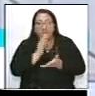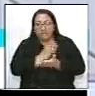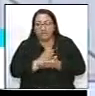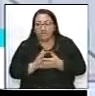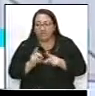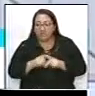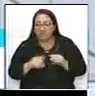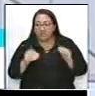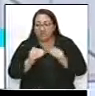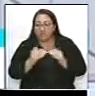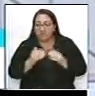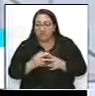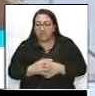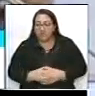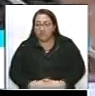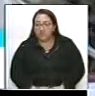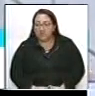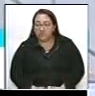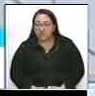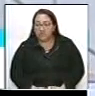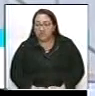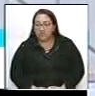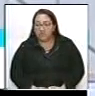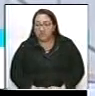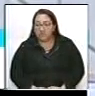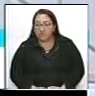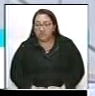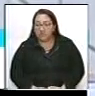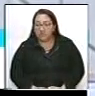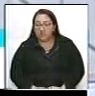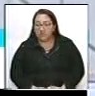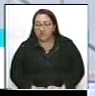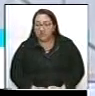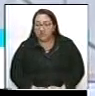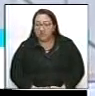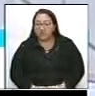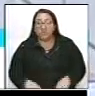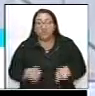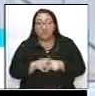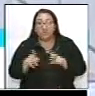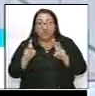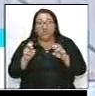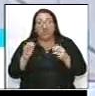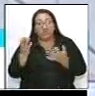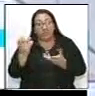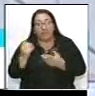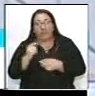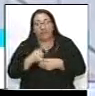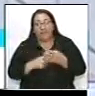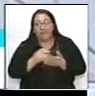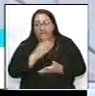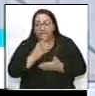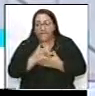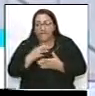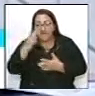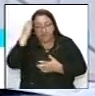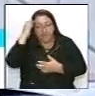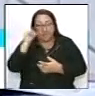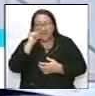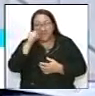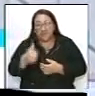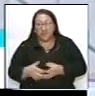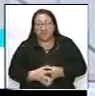igual correspondería que en su caso también hubiese esperado. Y la crispación política va a ser